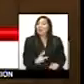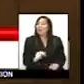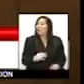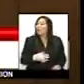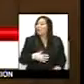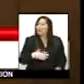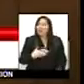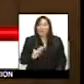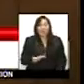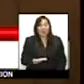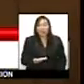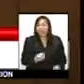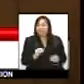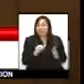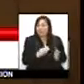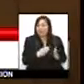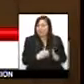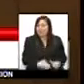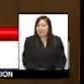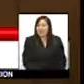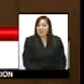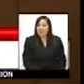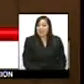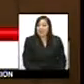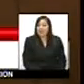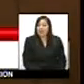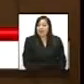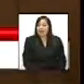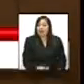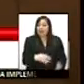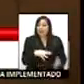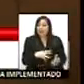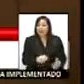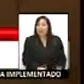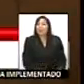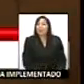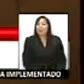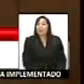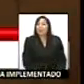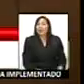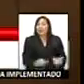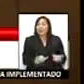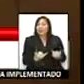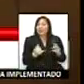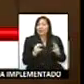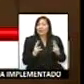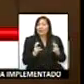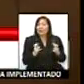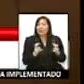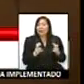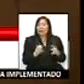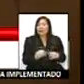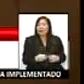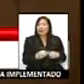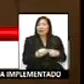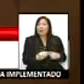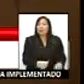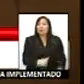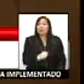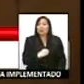podemos dar paso, señor presidente, que destruyan los fondos. Y ese es el tema principal, y